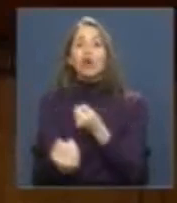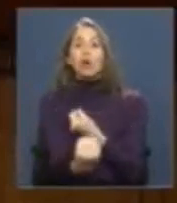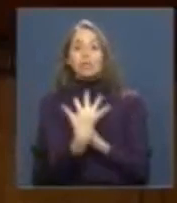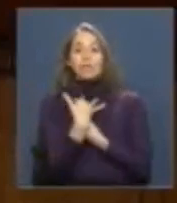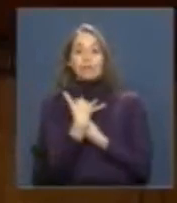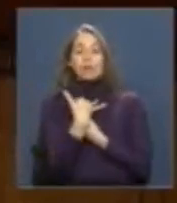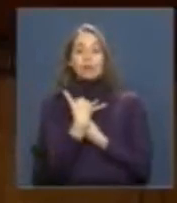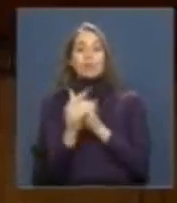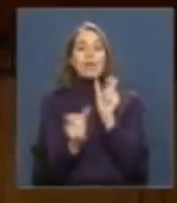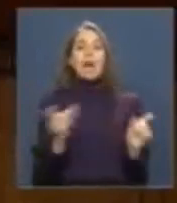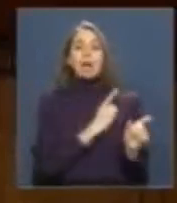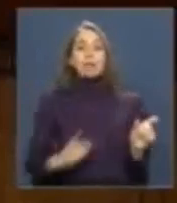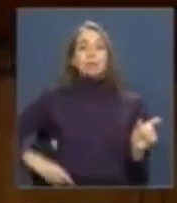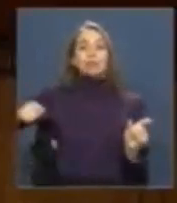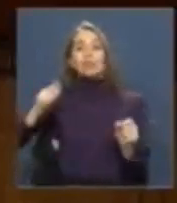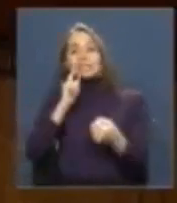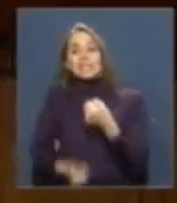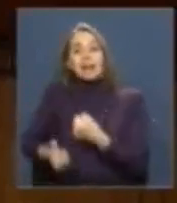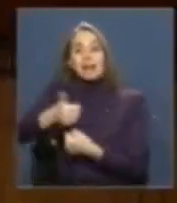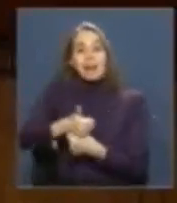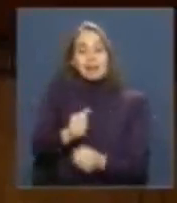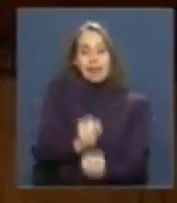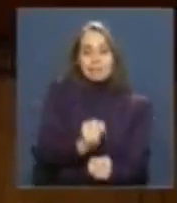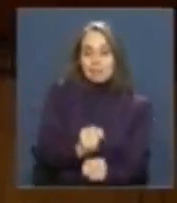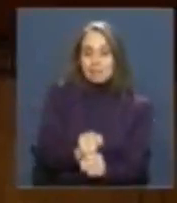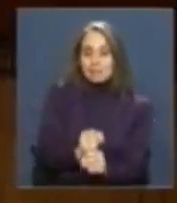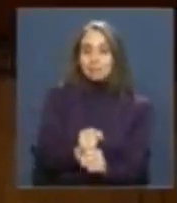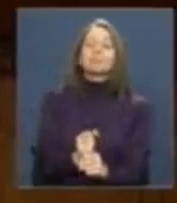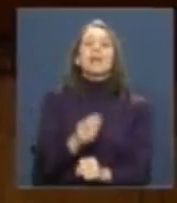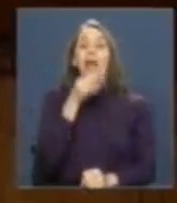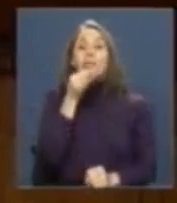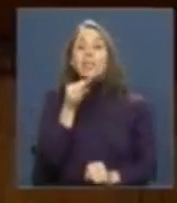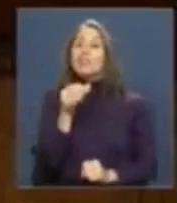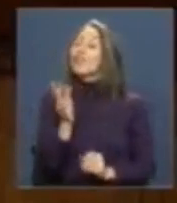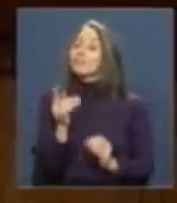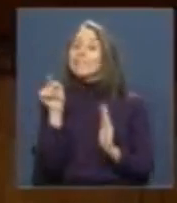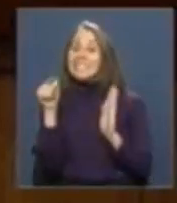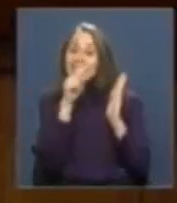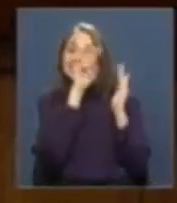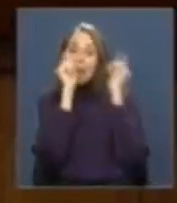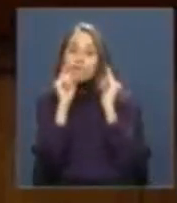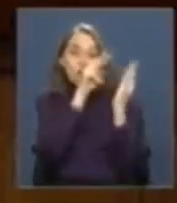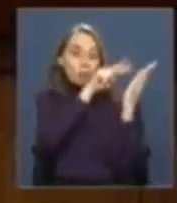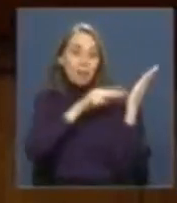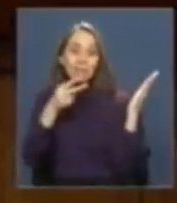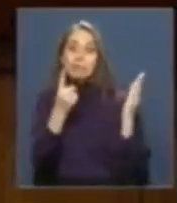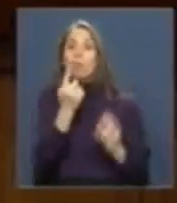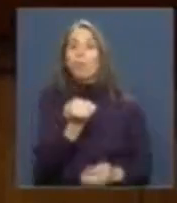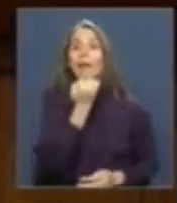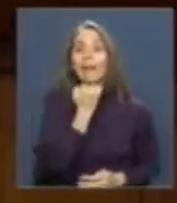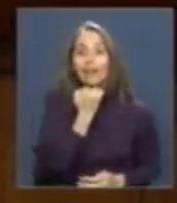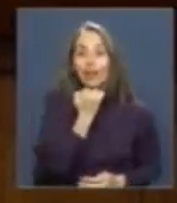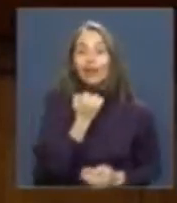parlamentarios en ejercicio manifestó que esto es un error y que eventualmente podría generar